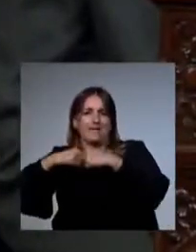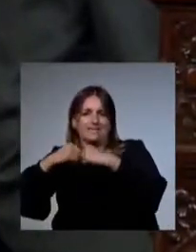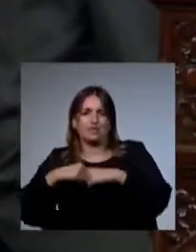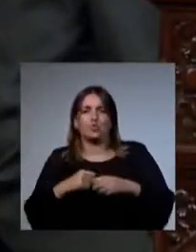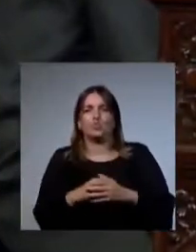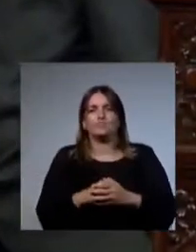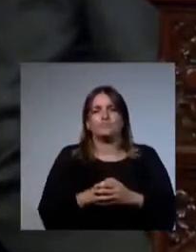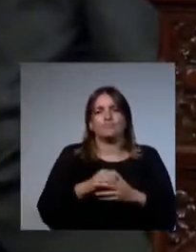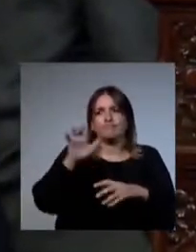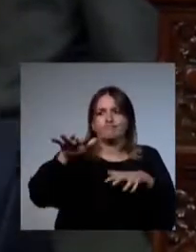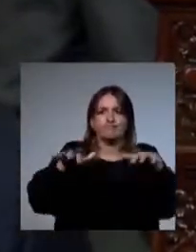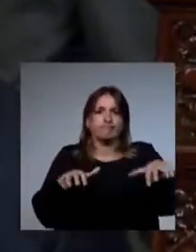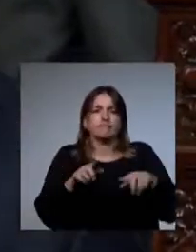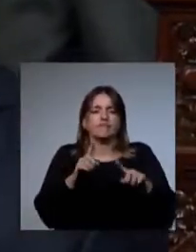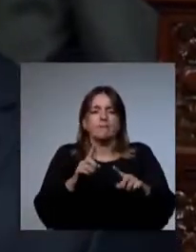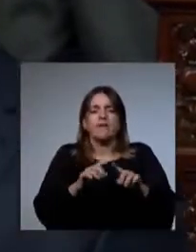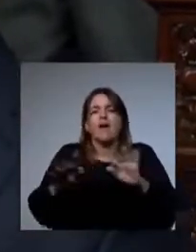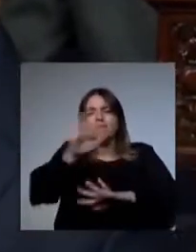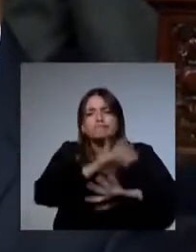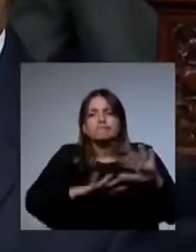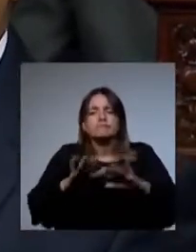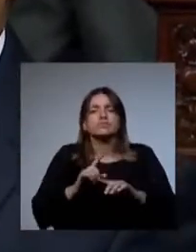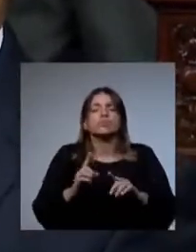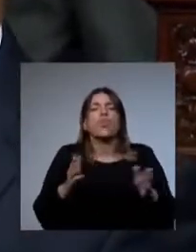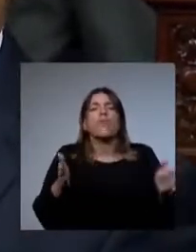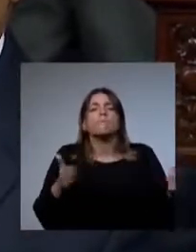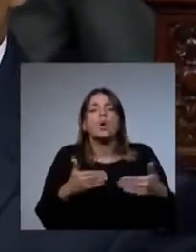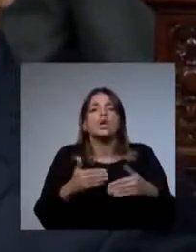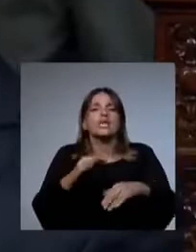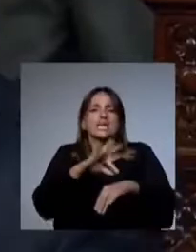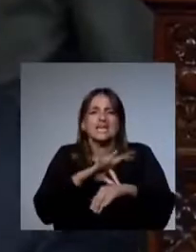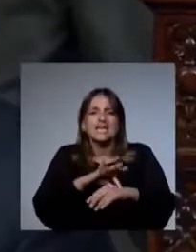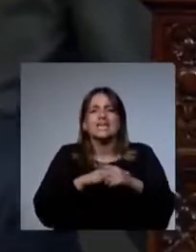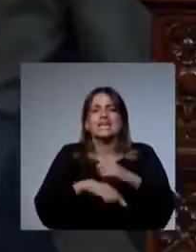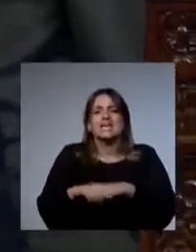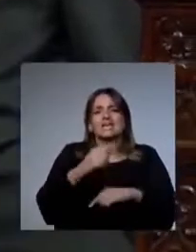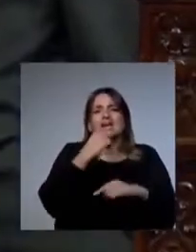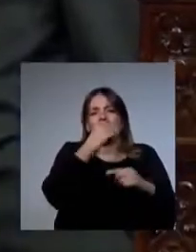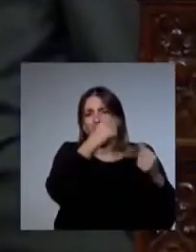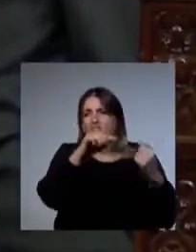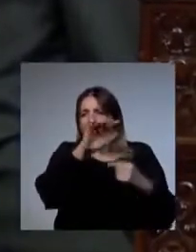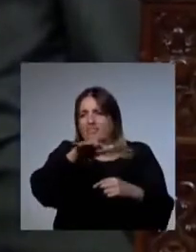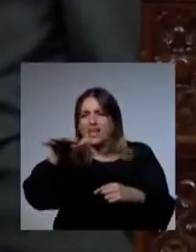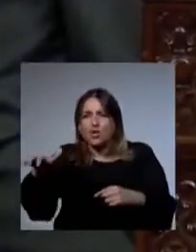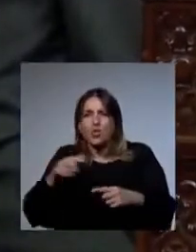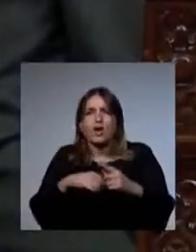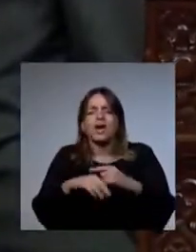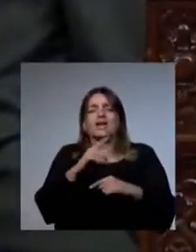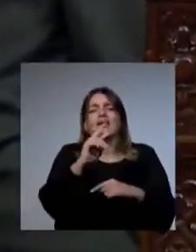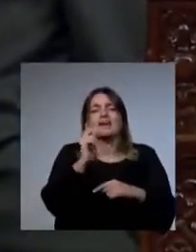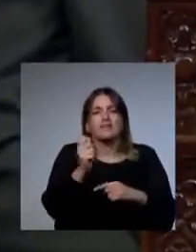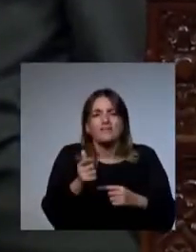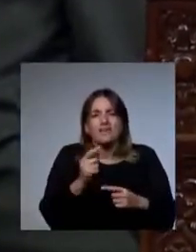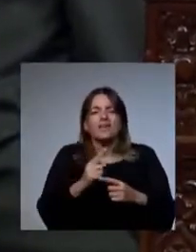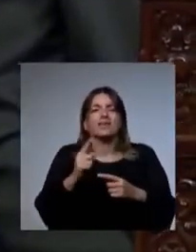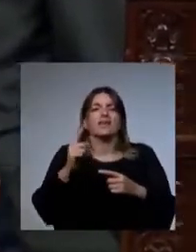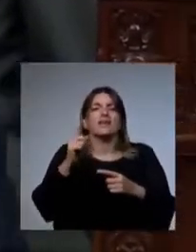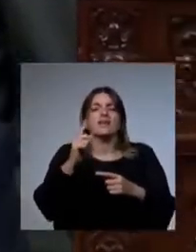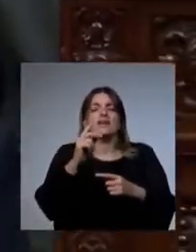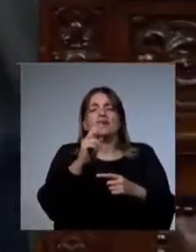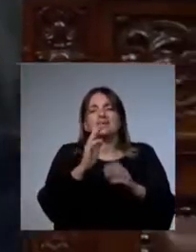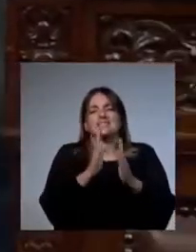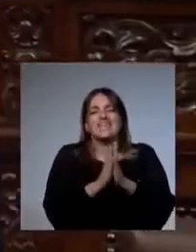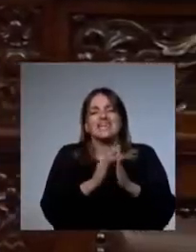Se reacondicionaron policlínicas de primer nivel de atención en Masoyer, Amarillo, Lagunón, Tranquera, Tres Cruces,